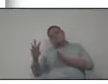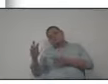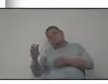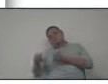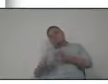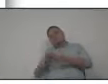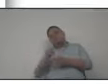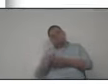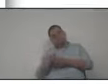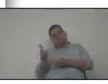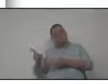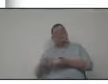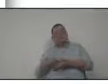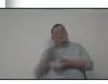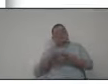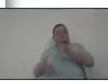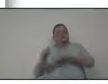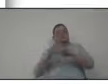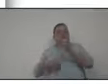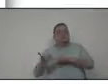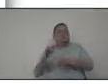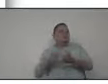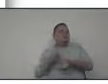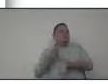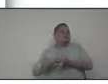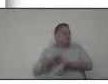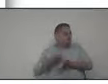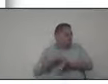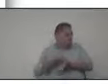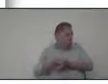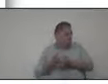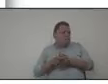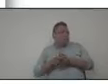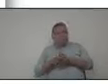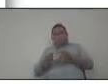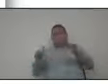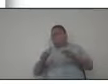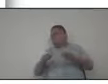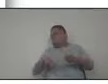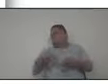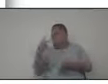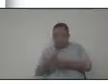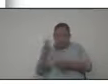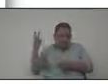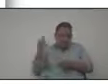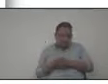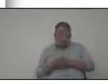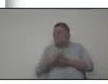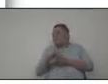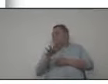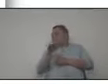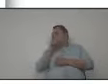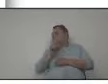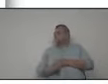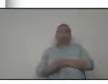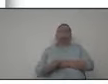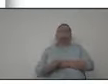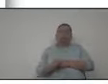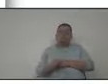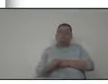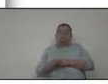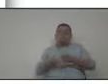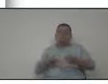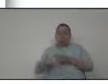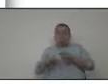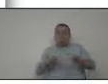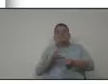más años de Casanare, igual la de mayor riesgo en este momento, nuestros abuelitos que hemos tenido controlados